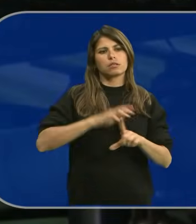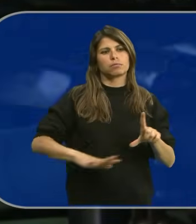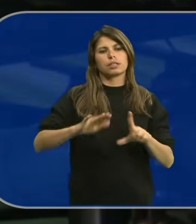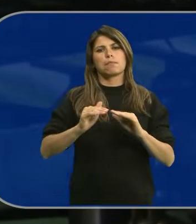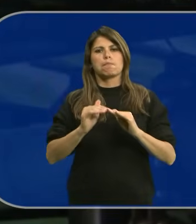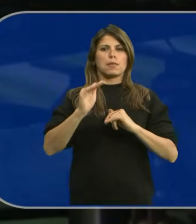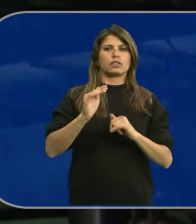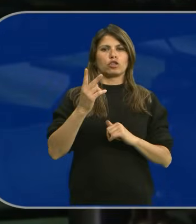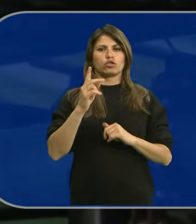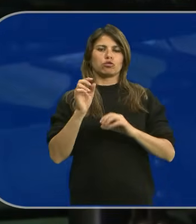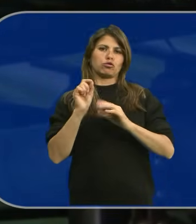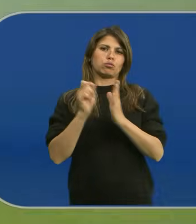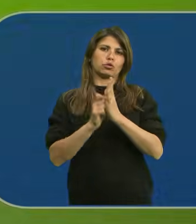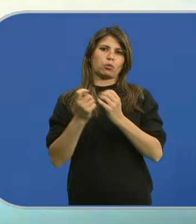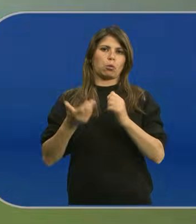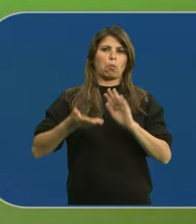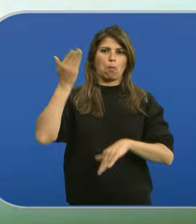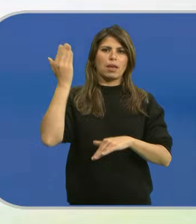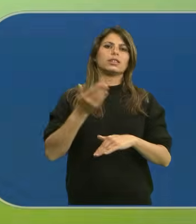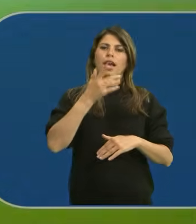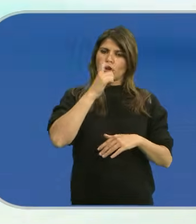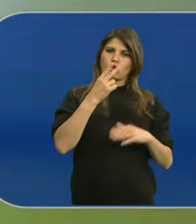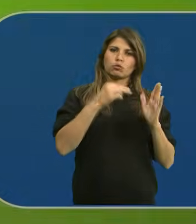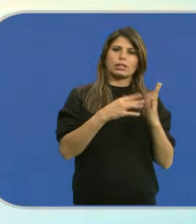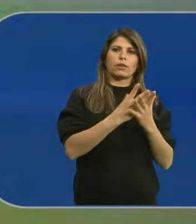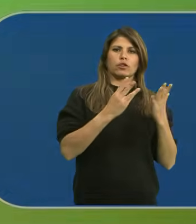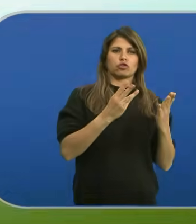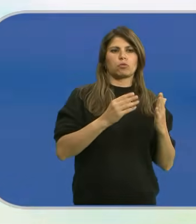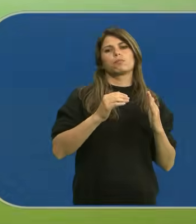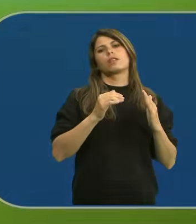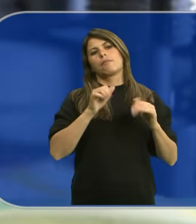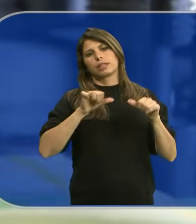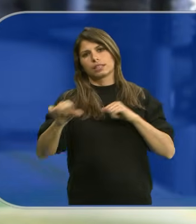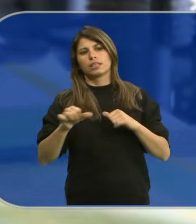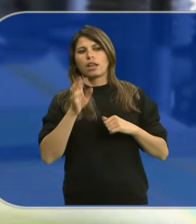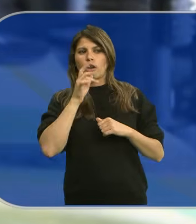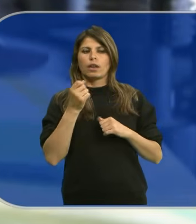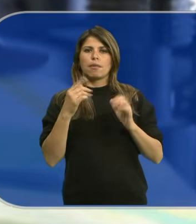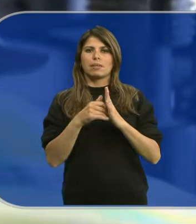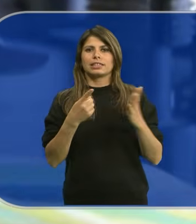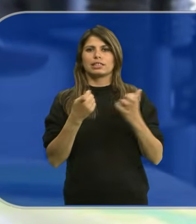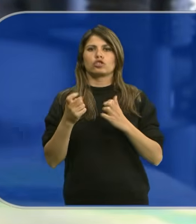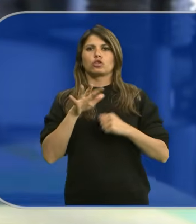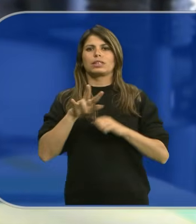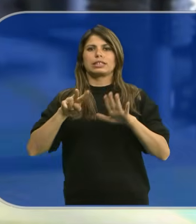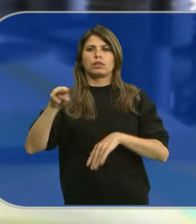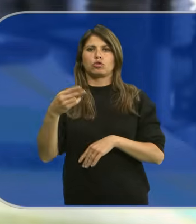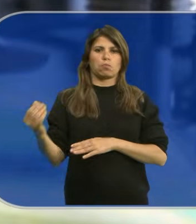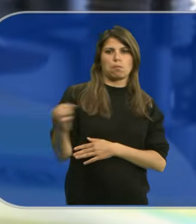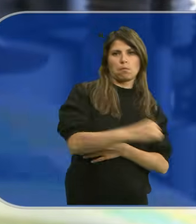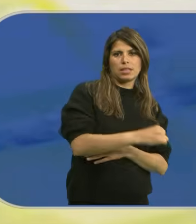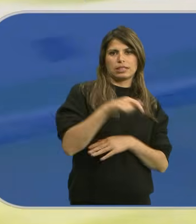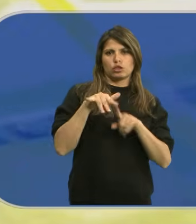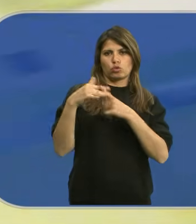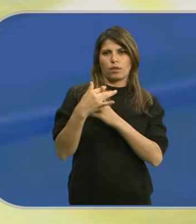más de 2 puntos desde 2018. Las familias pagan 1.657 euros más que hace 8 años. Una situación que convierte a